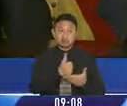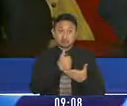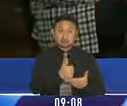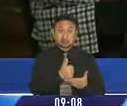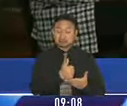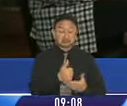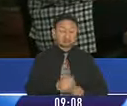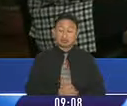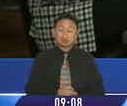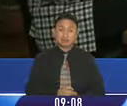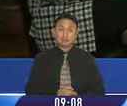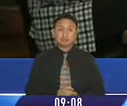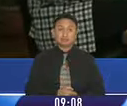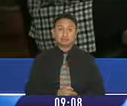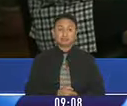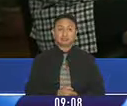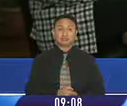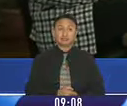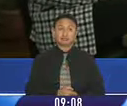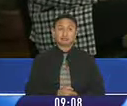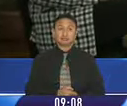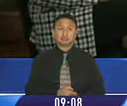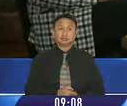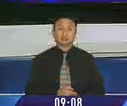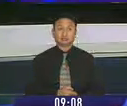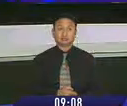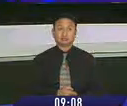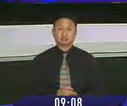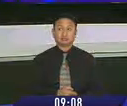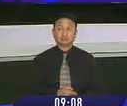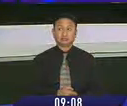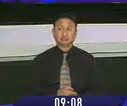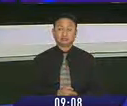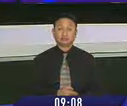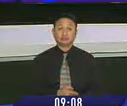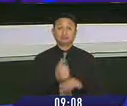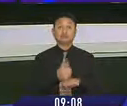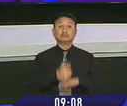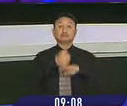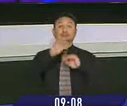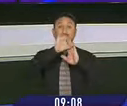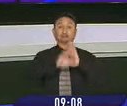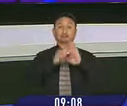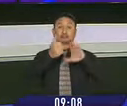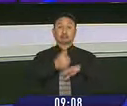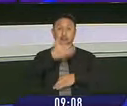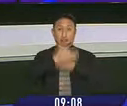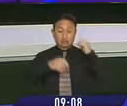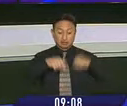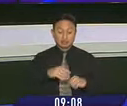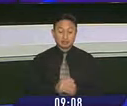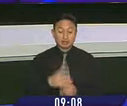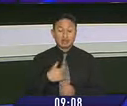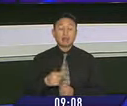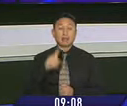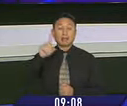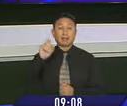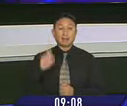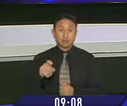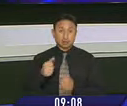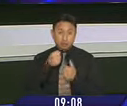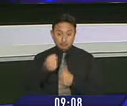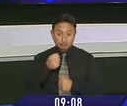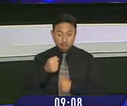resultado, informó Valeria Navarro. La Corte Constitucional suspendió las consultas ambientales